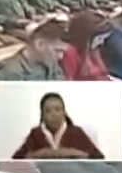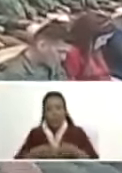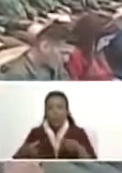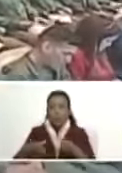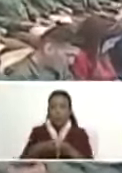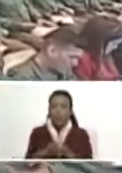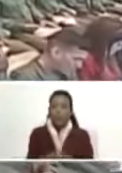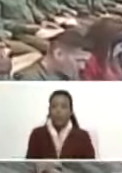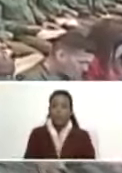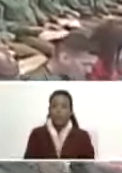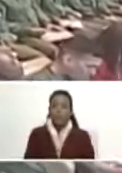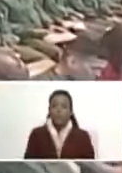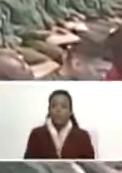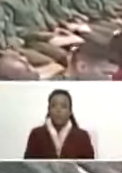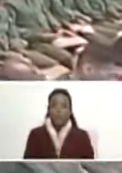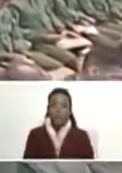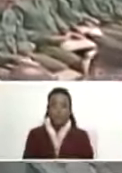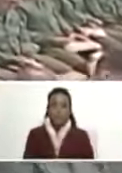Hasta